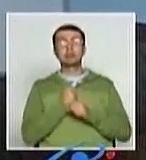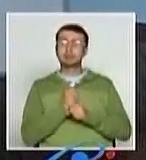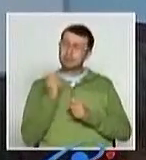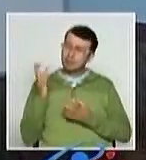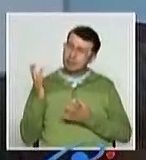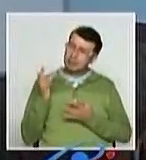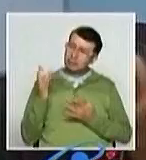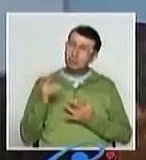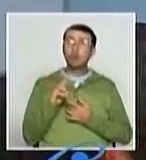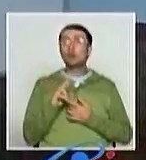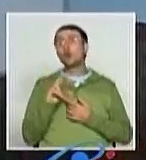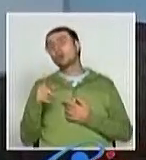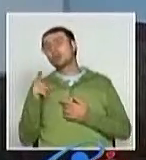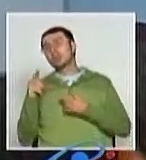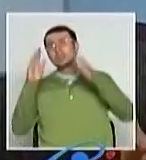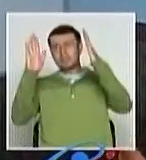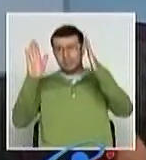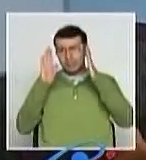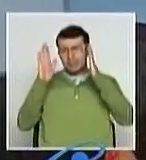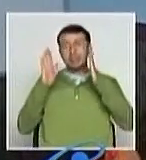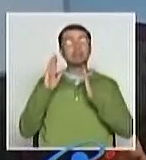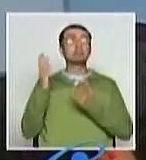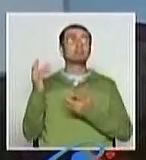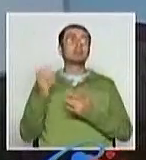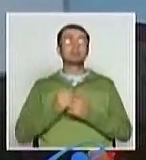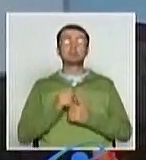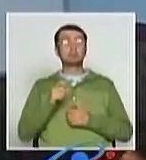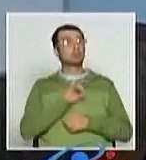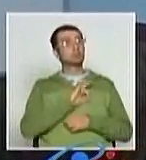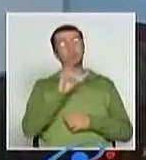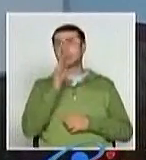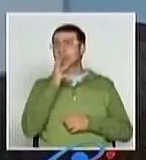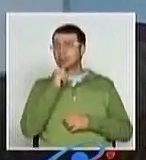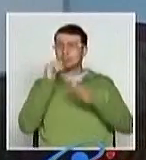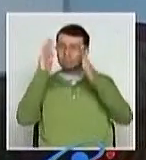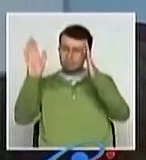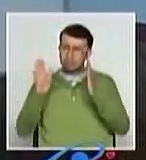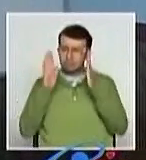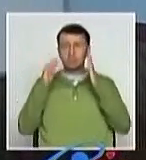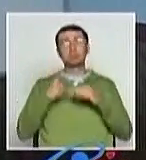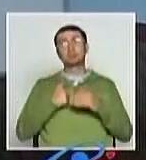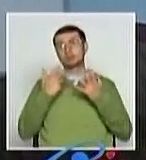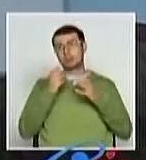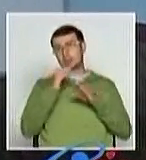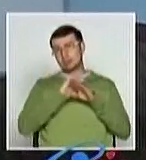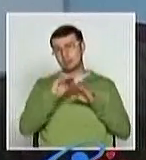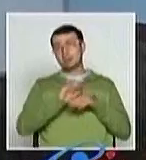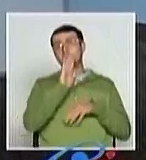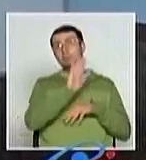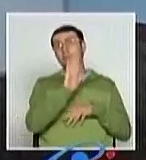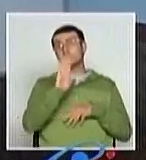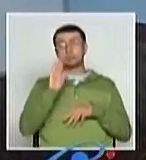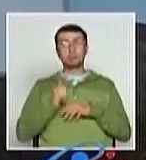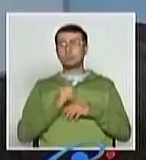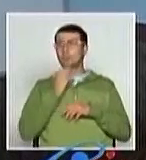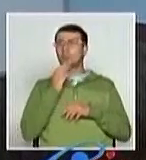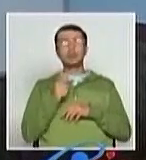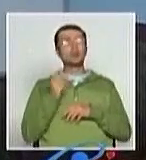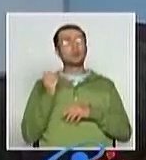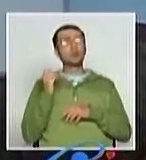otro ser humano la escuchara y nunca nadie la escuchó Por eso yo los invito a ustedes señores televidentes Cuántos